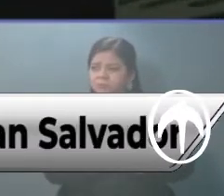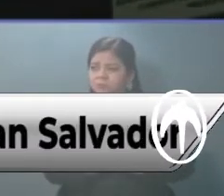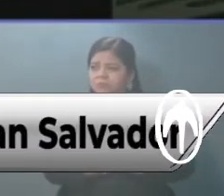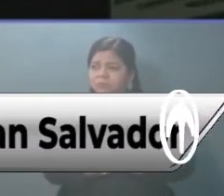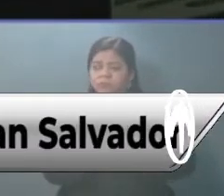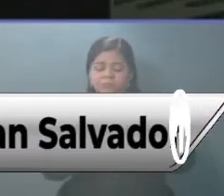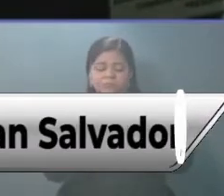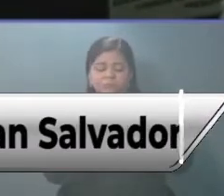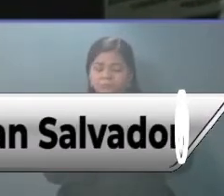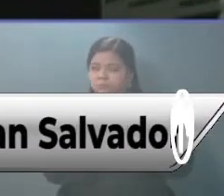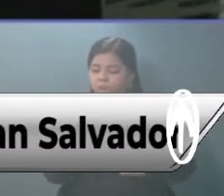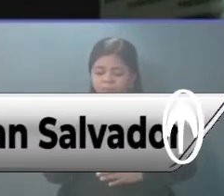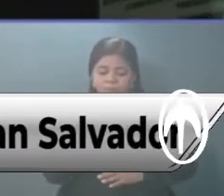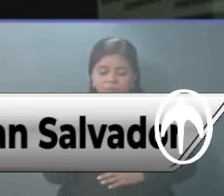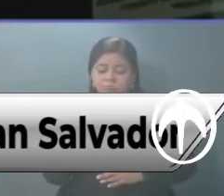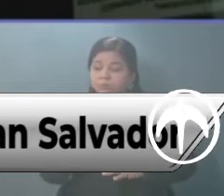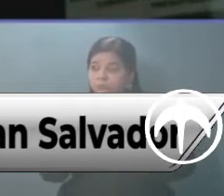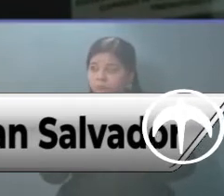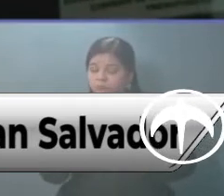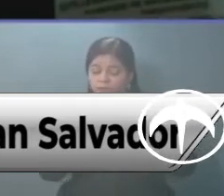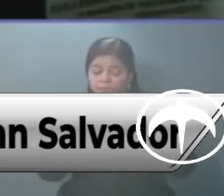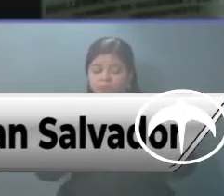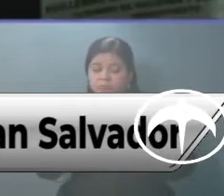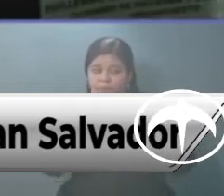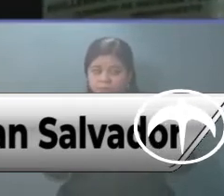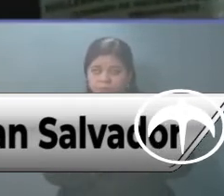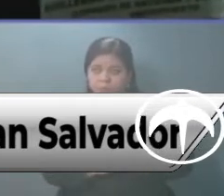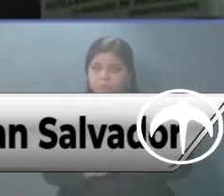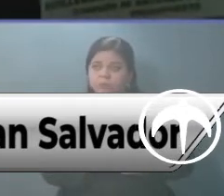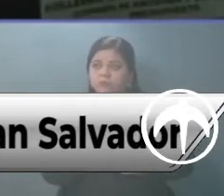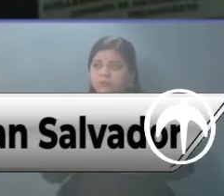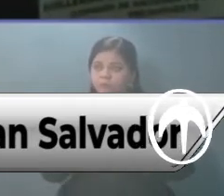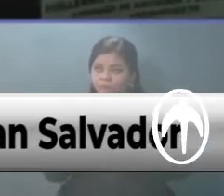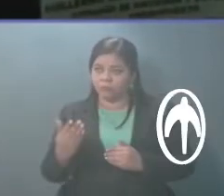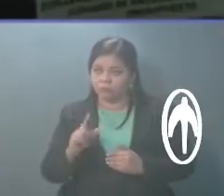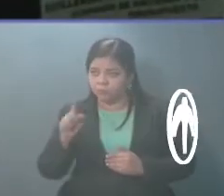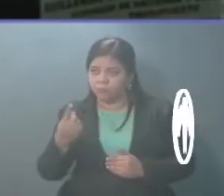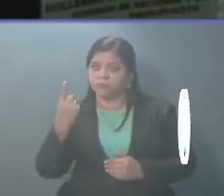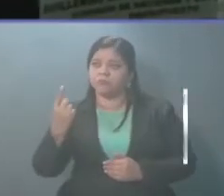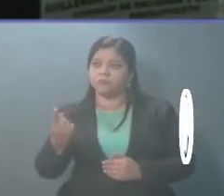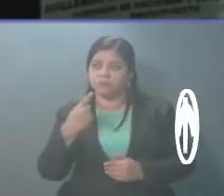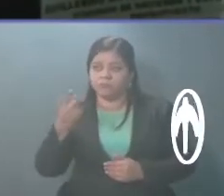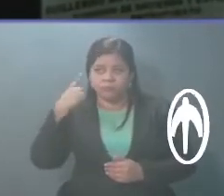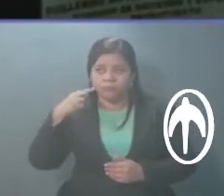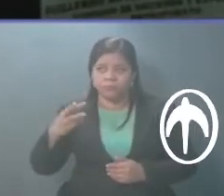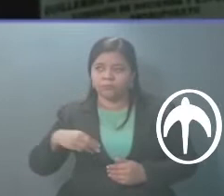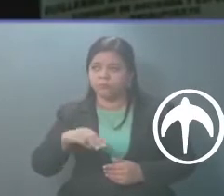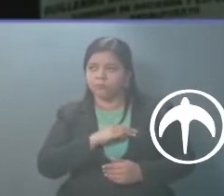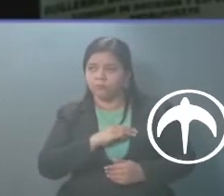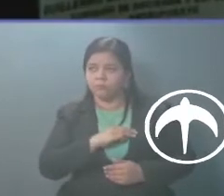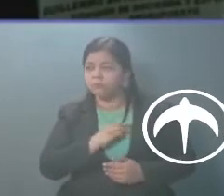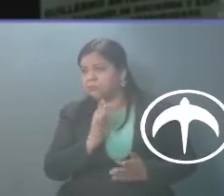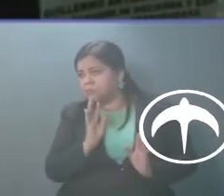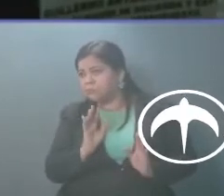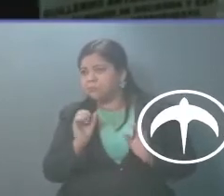que inmediatamente se recibe el presupuesto, al primero que se le cita es al ministro. Entonces, si